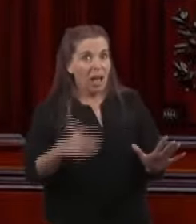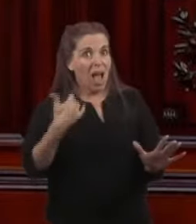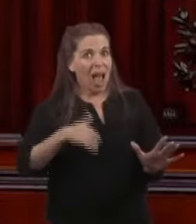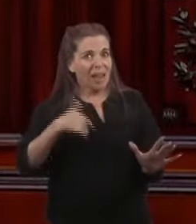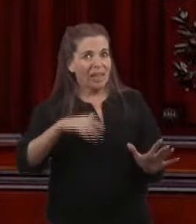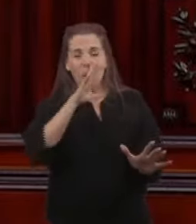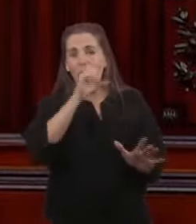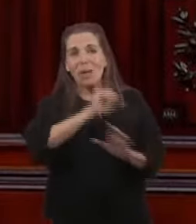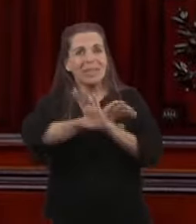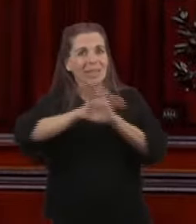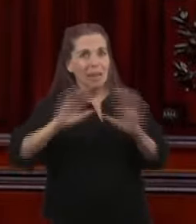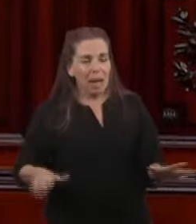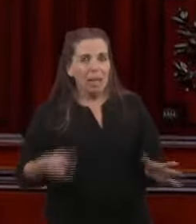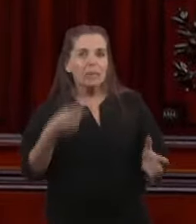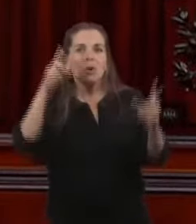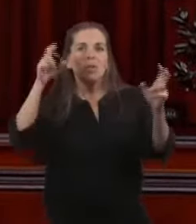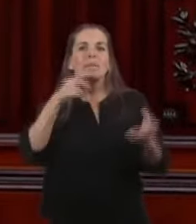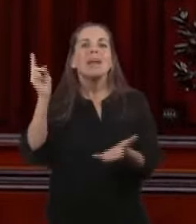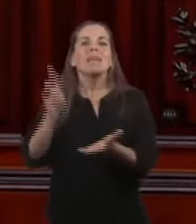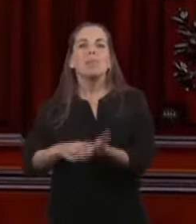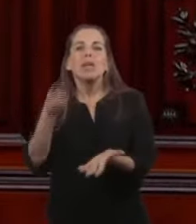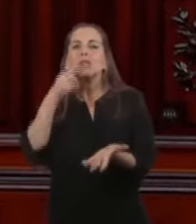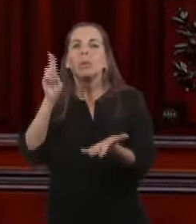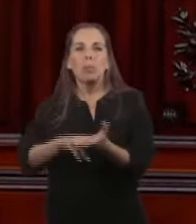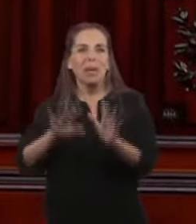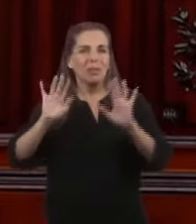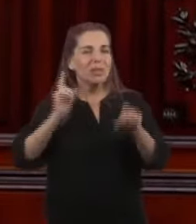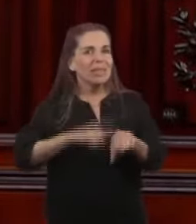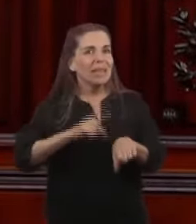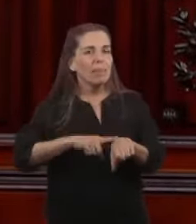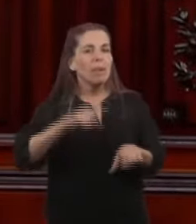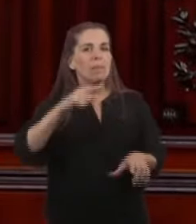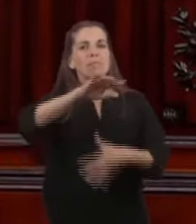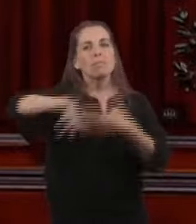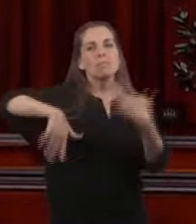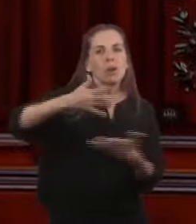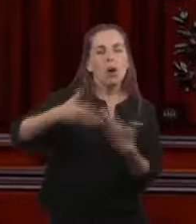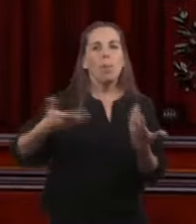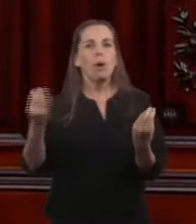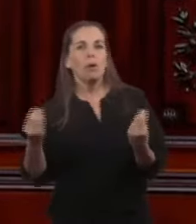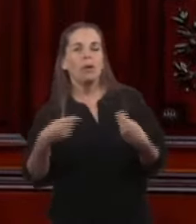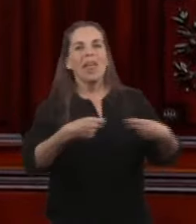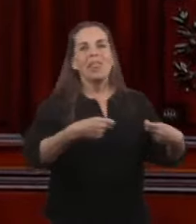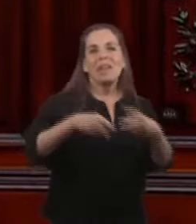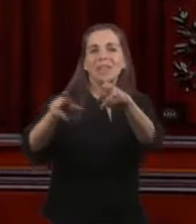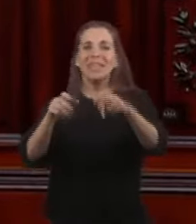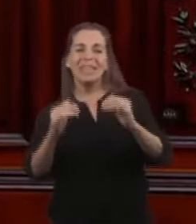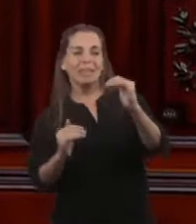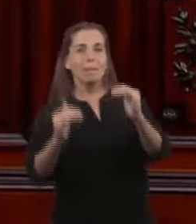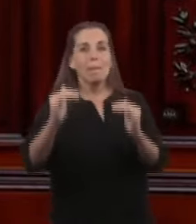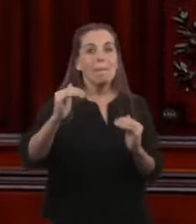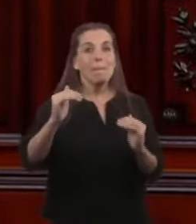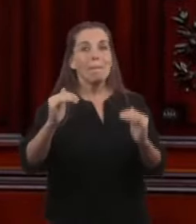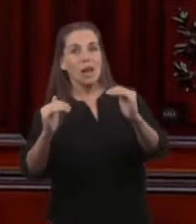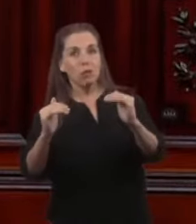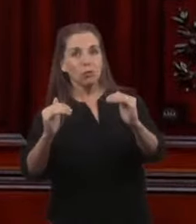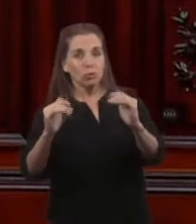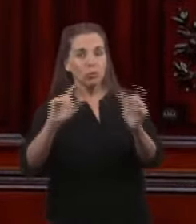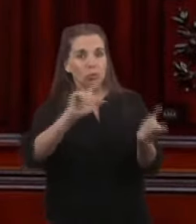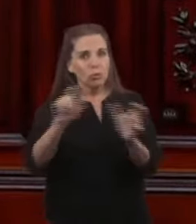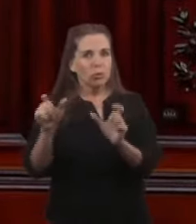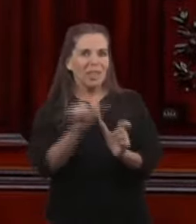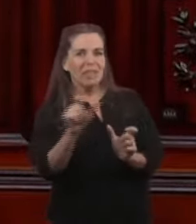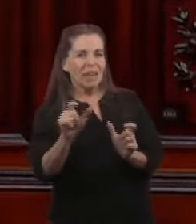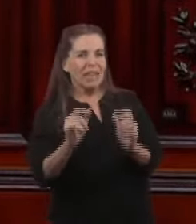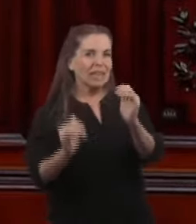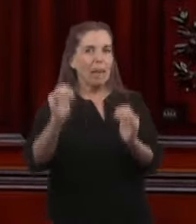distorsión fiscal cada vez que las crisis estallan con menos déficit y se preguntarán Por qué ocurre esto ocurre